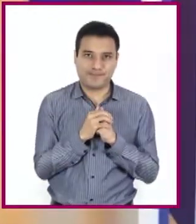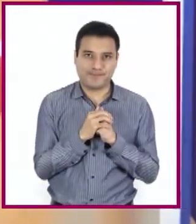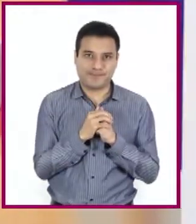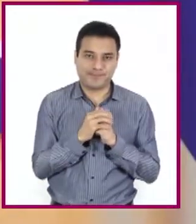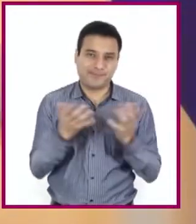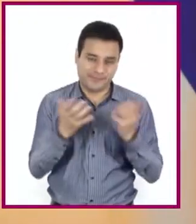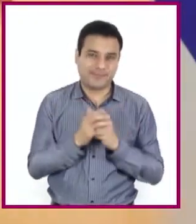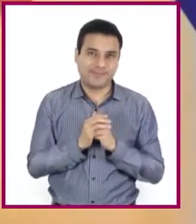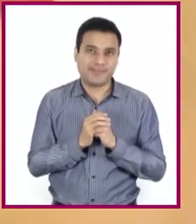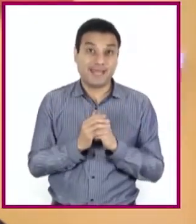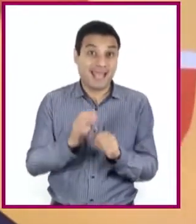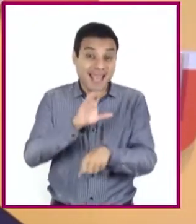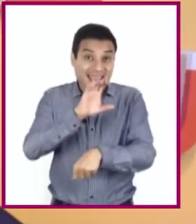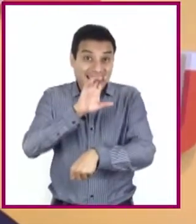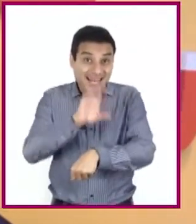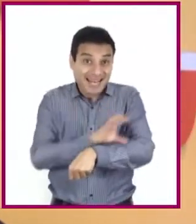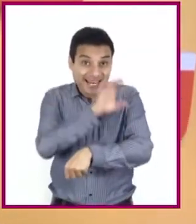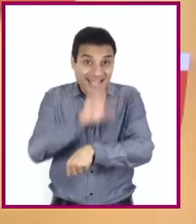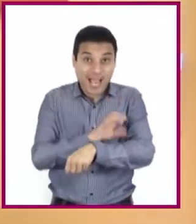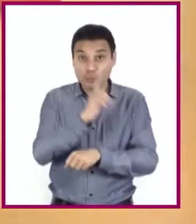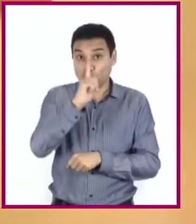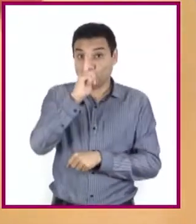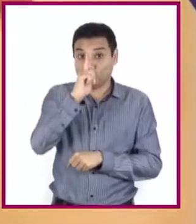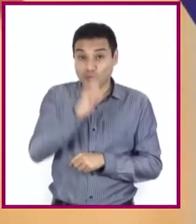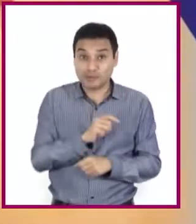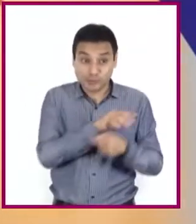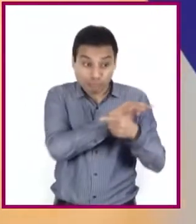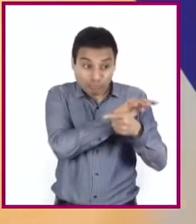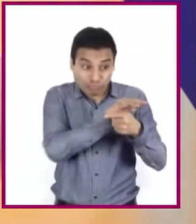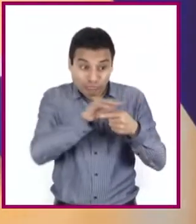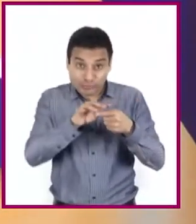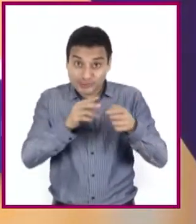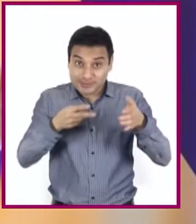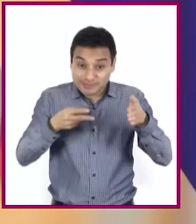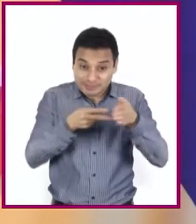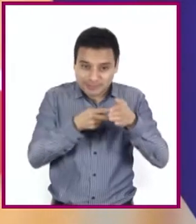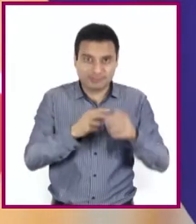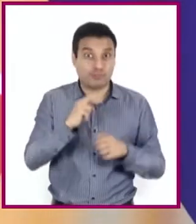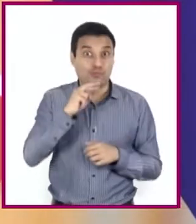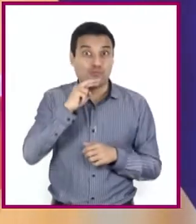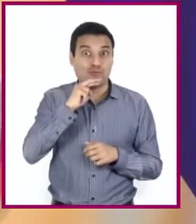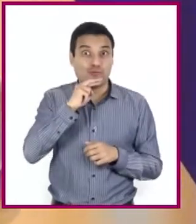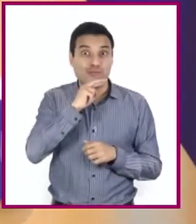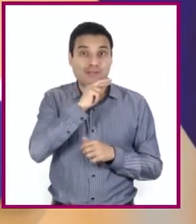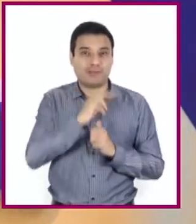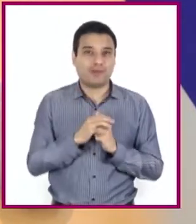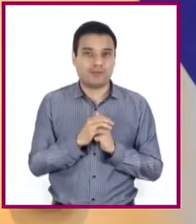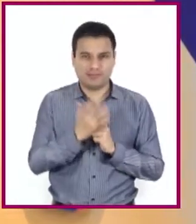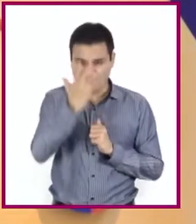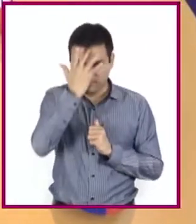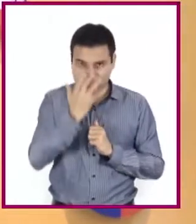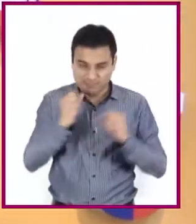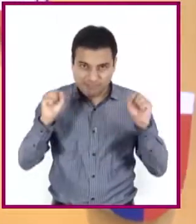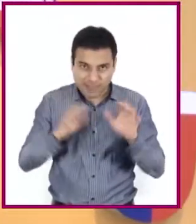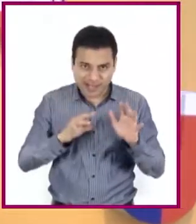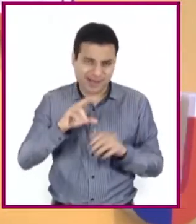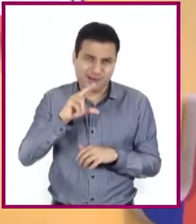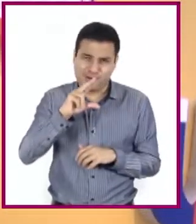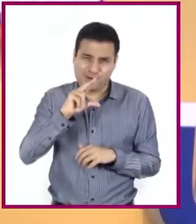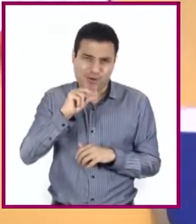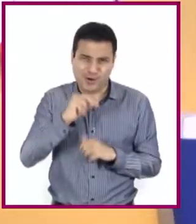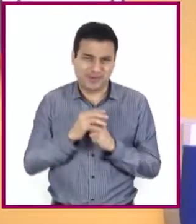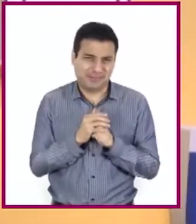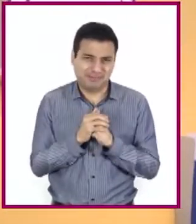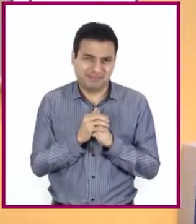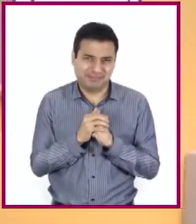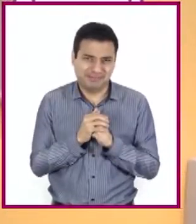realiza la energía eléctrica hasta llegar a tu enchufe es largo, pero muy rápido. No es magia ni ciencia infusa, es un proceso